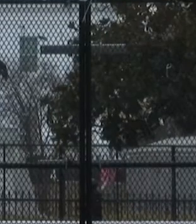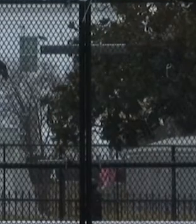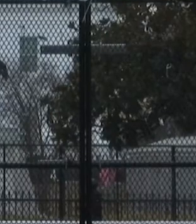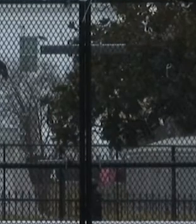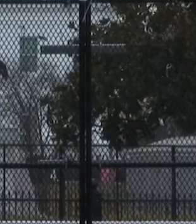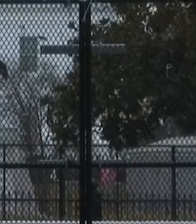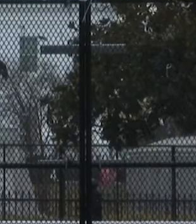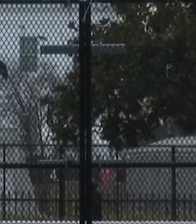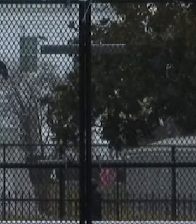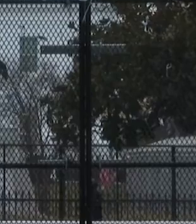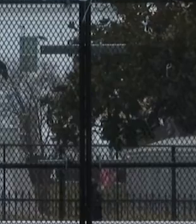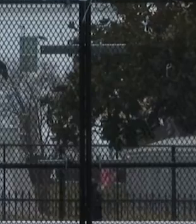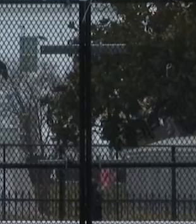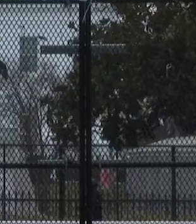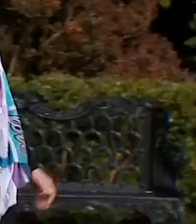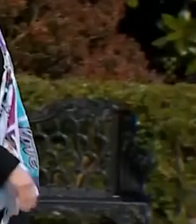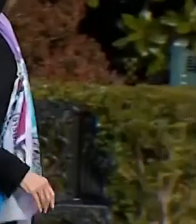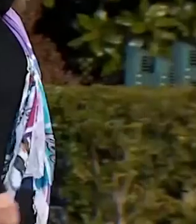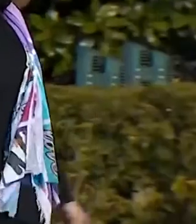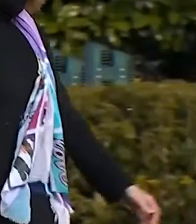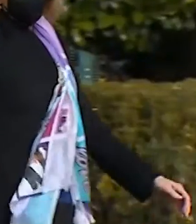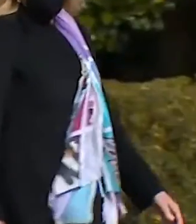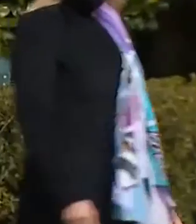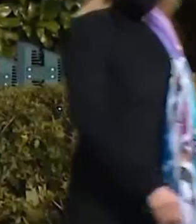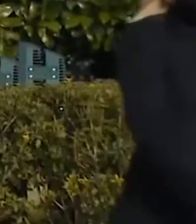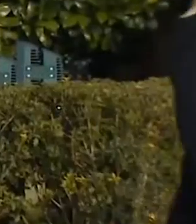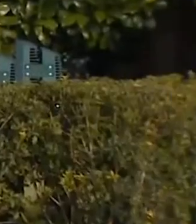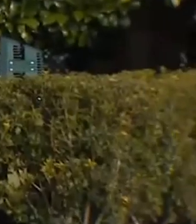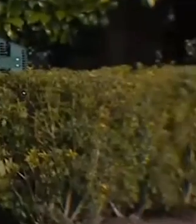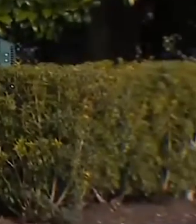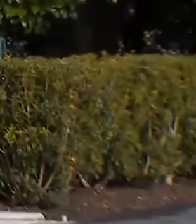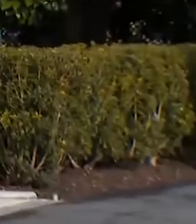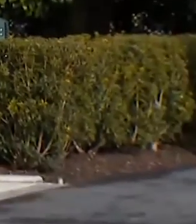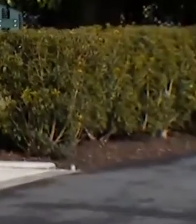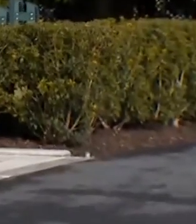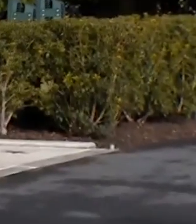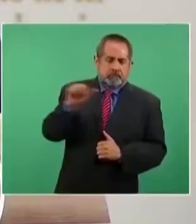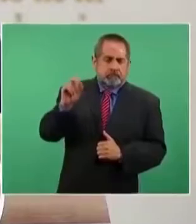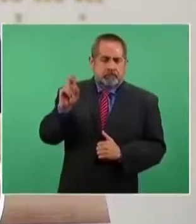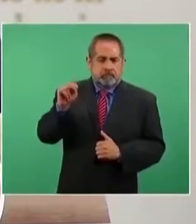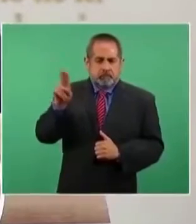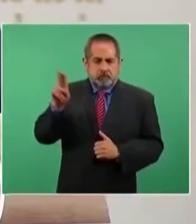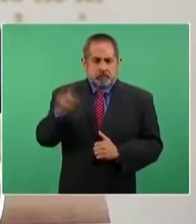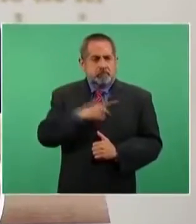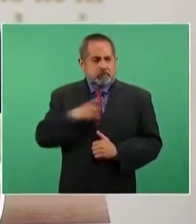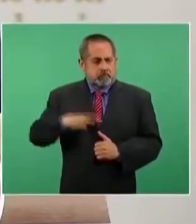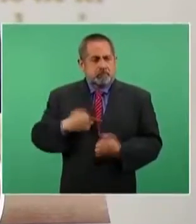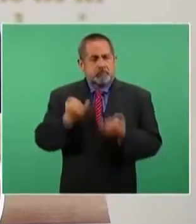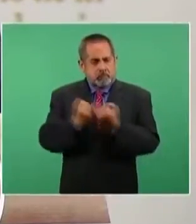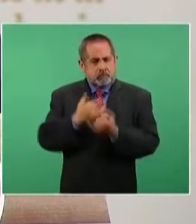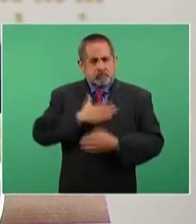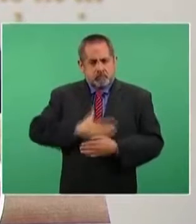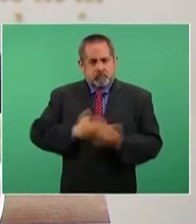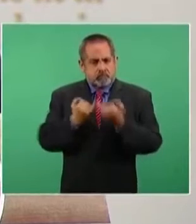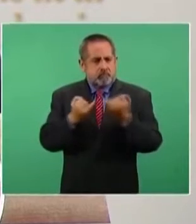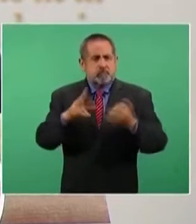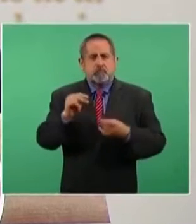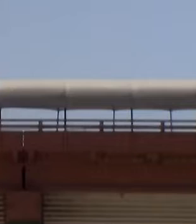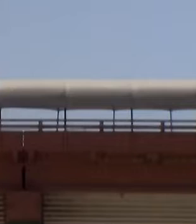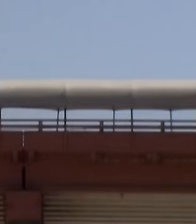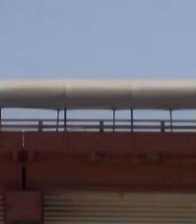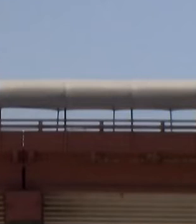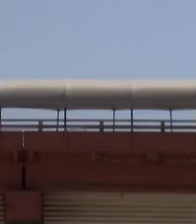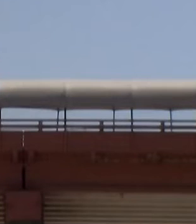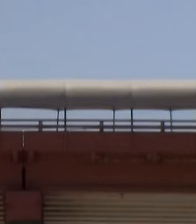se encuentran virtualmente el presidente by the end con su homólogo mexicano andrés manuel lópez obrador para hablar de cooperación